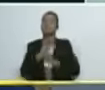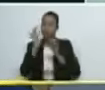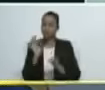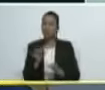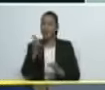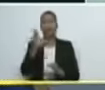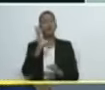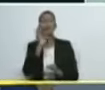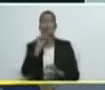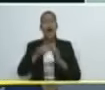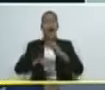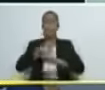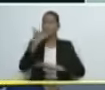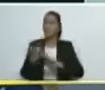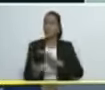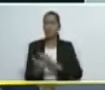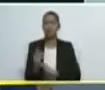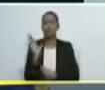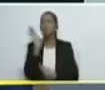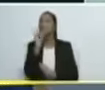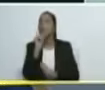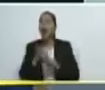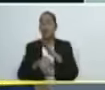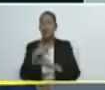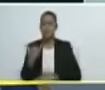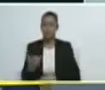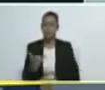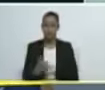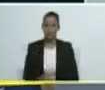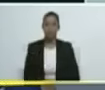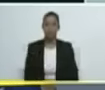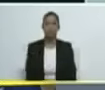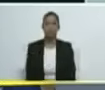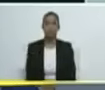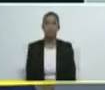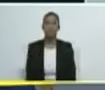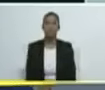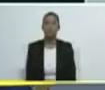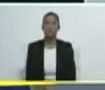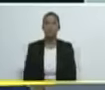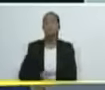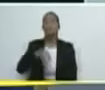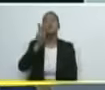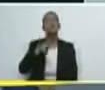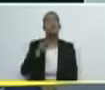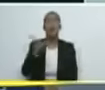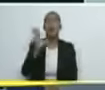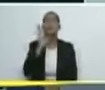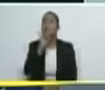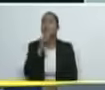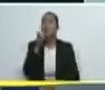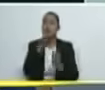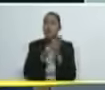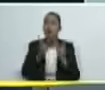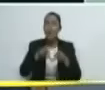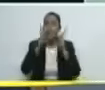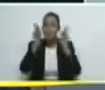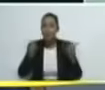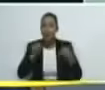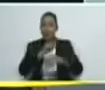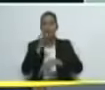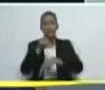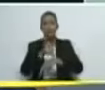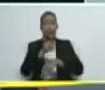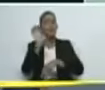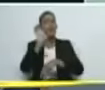antiproyecto, son una escaramuza. Nunca han tenido un plan nacional para el país, sino lo